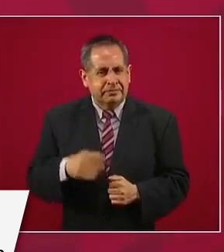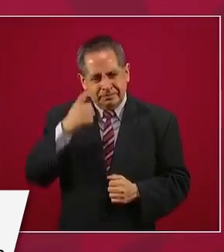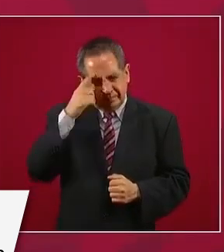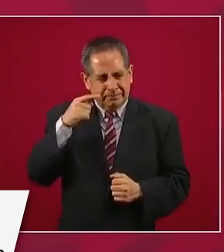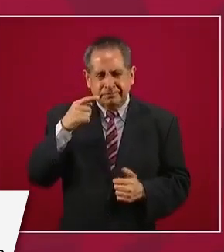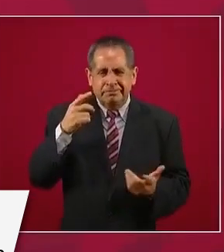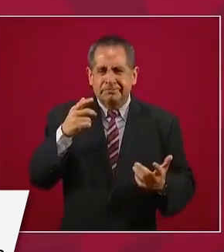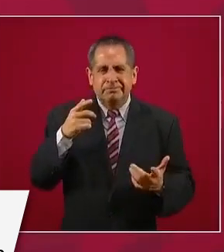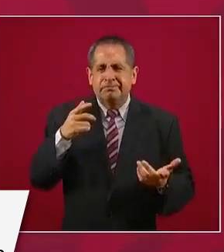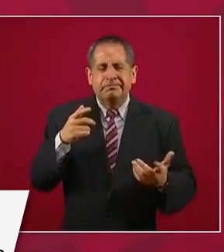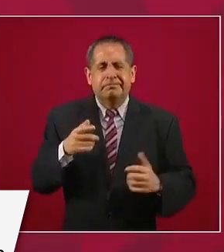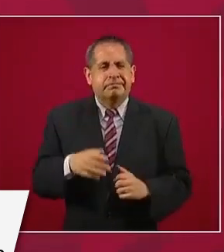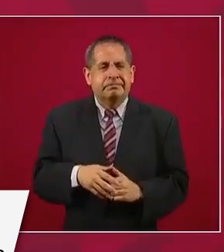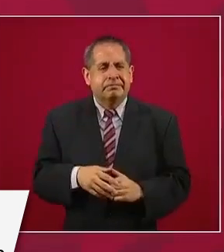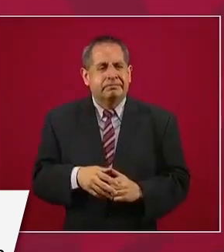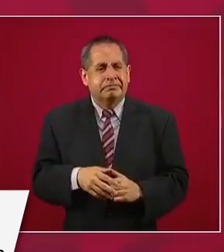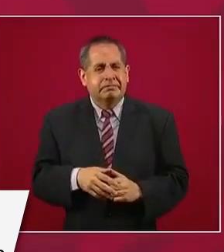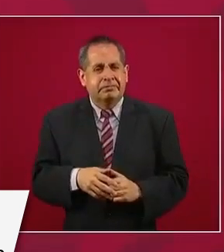su